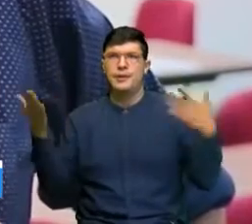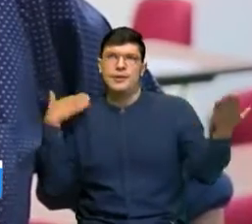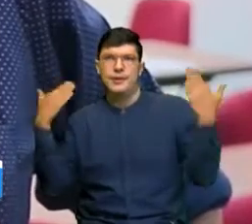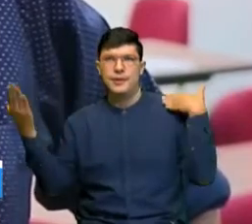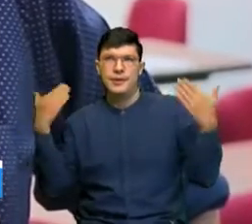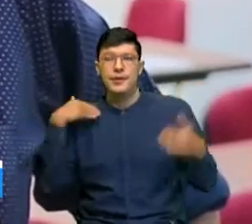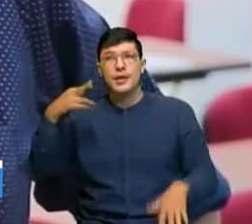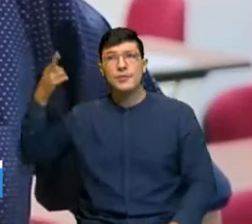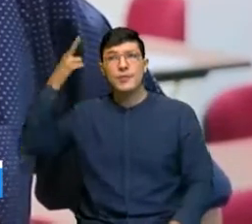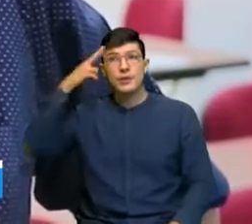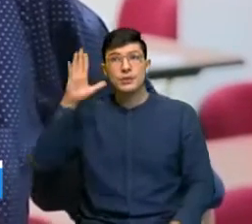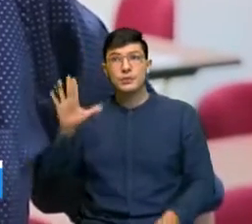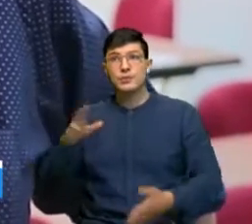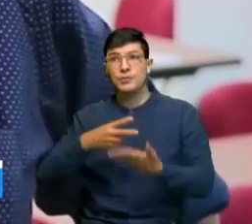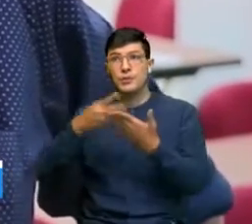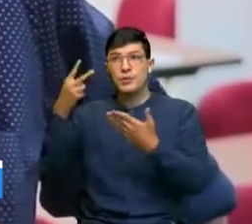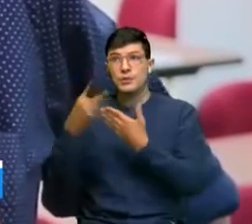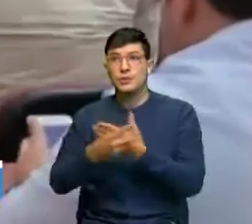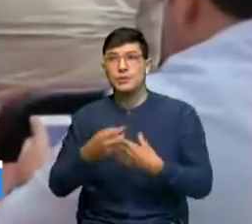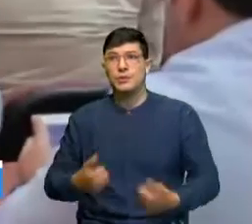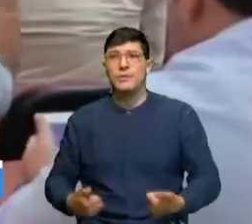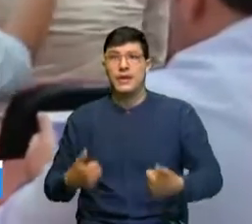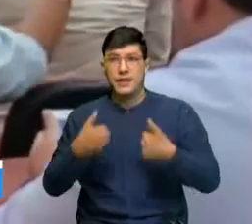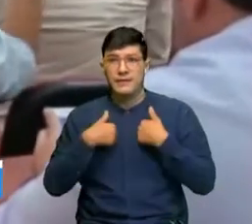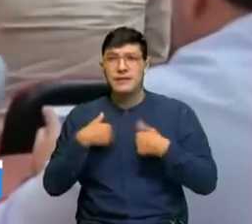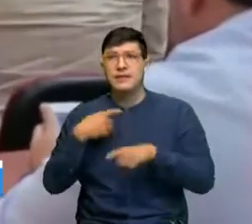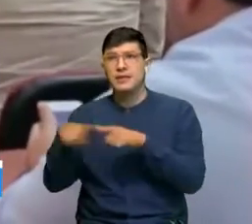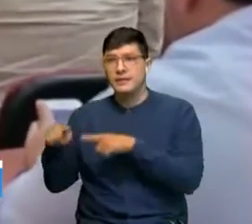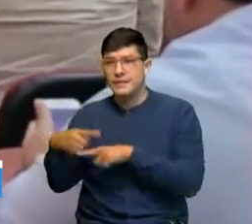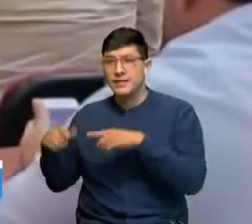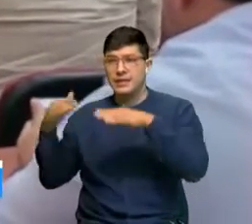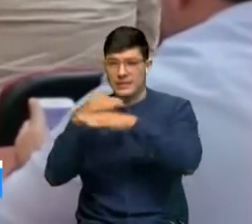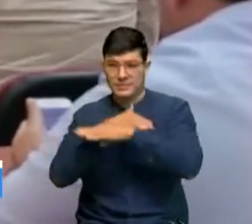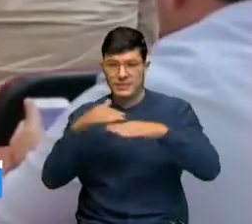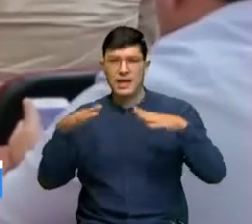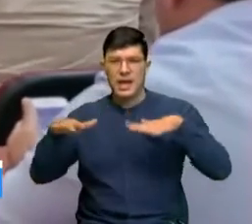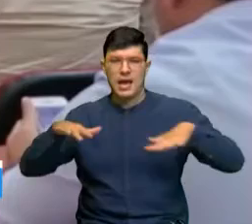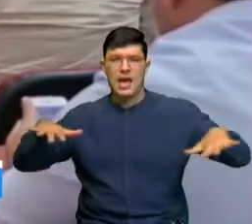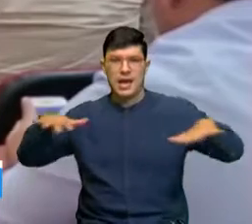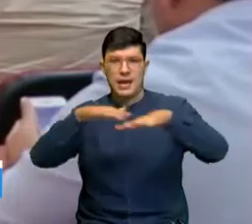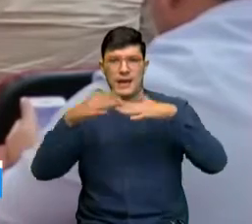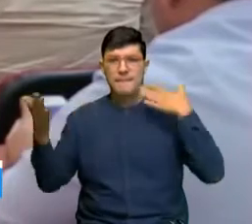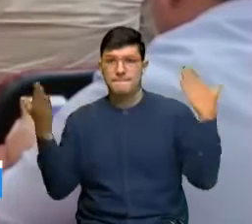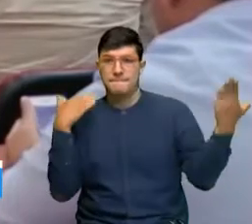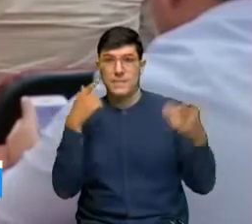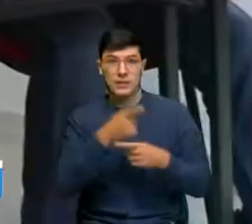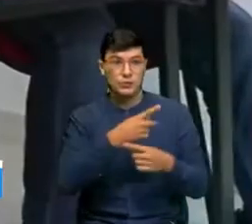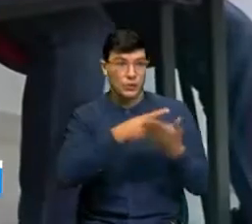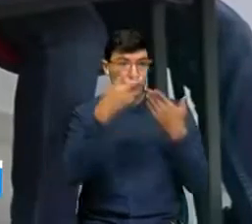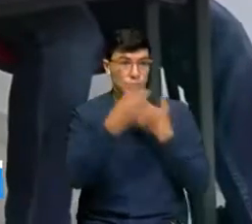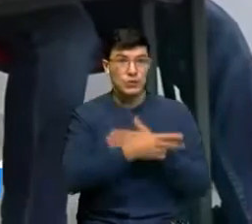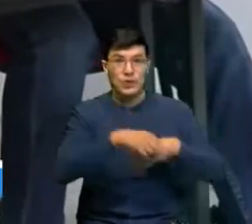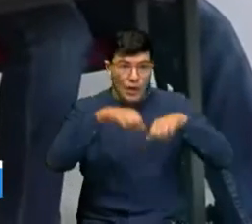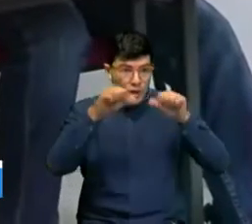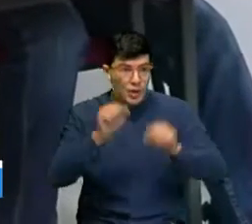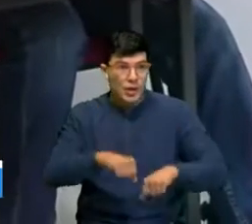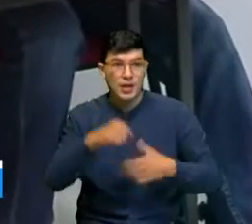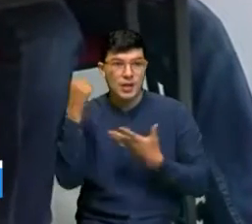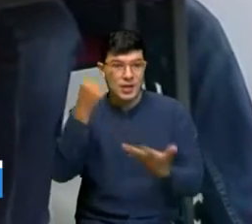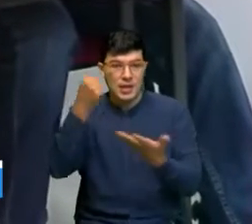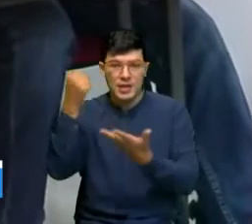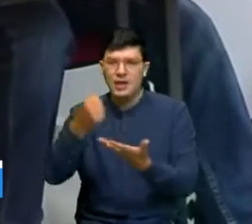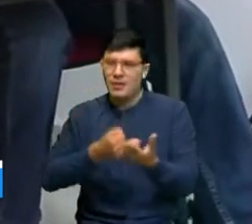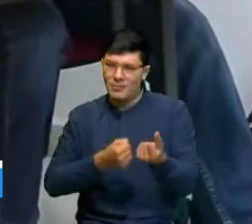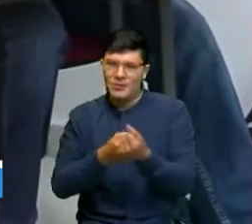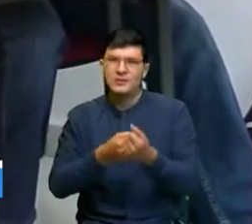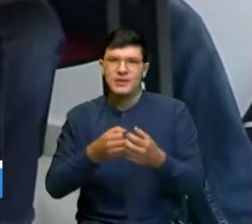con este proyecto beneficiamos a varias vías rurales. Estas obras que fueron avaladas impactarán la calidad de vida de estas poblaciones